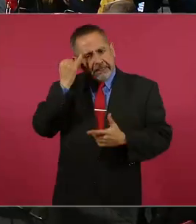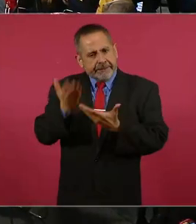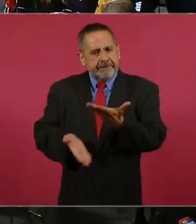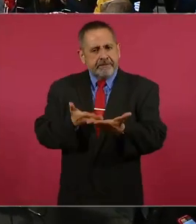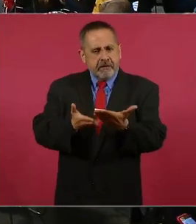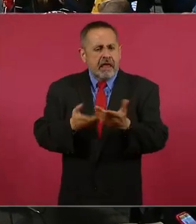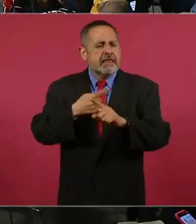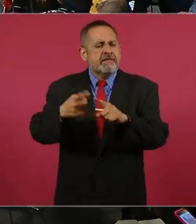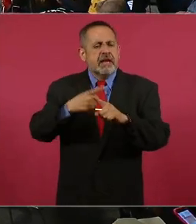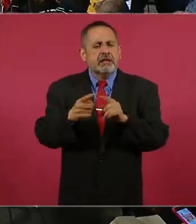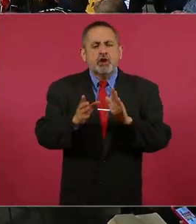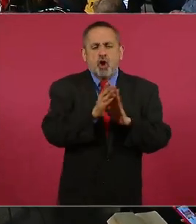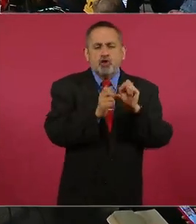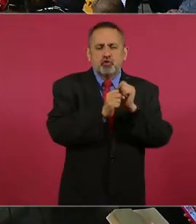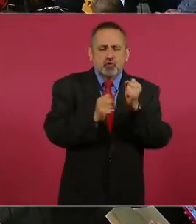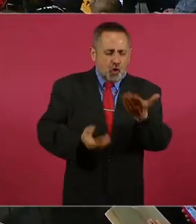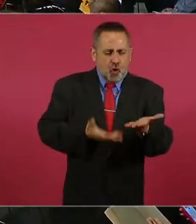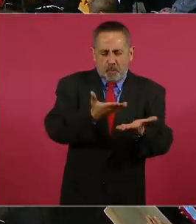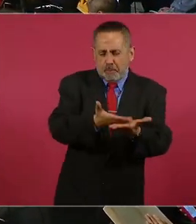reformas a la Constitución. Bueno,